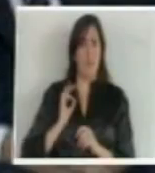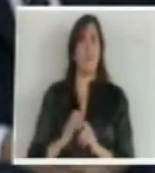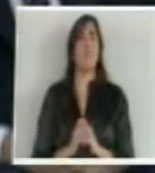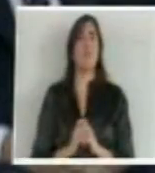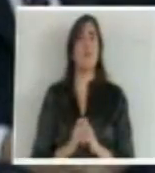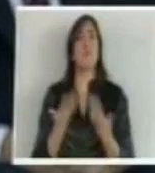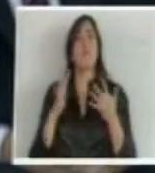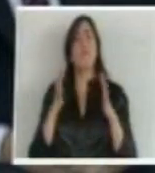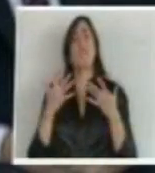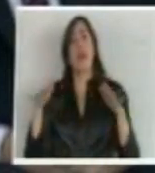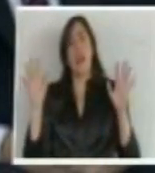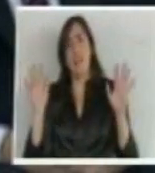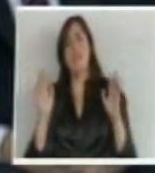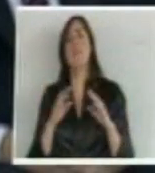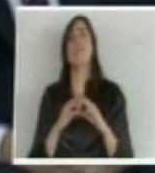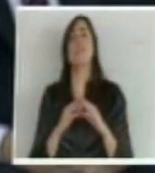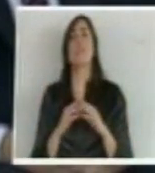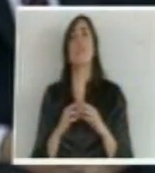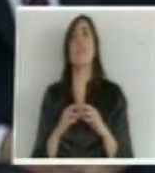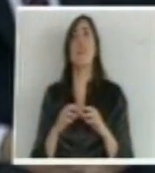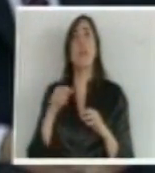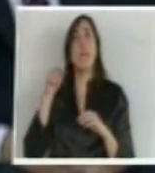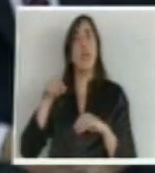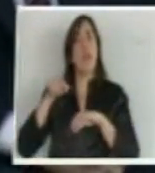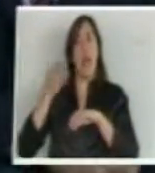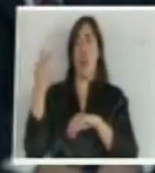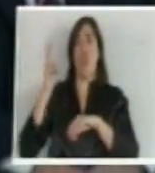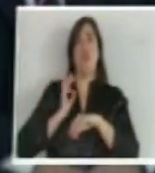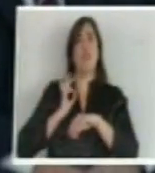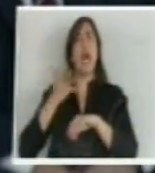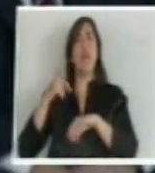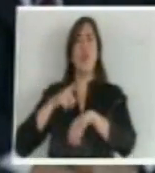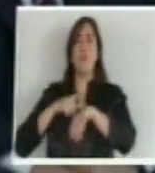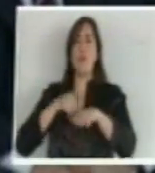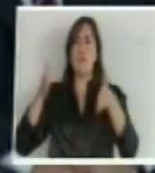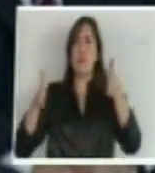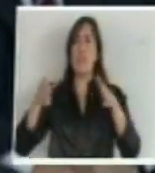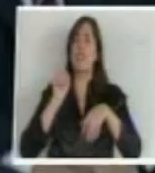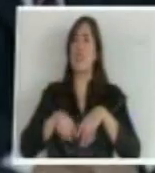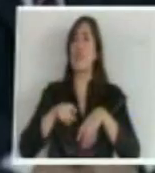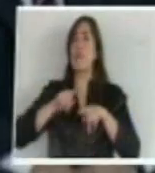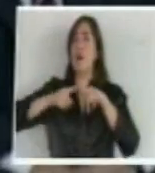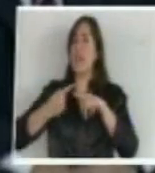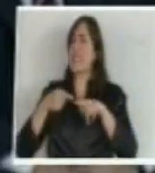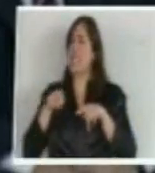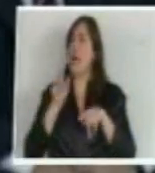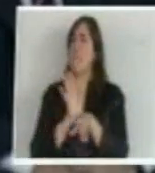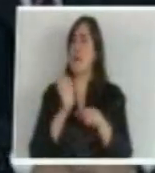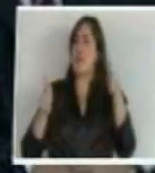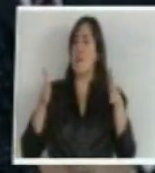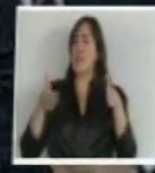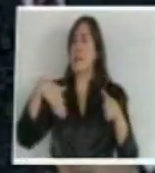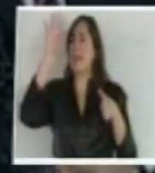tal vez en nuestro momento político más difícil, José